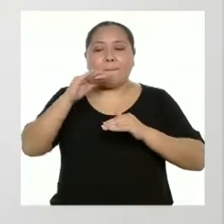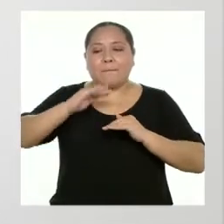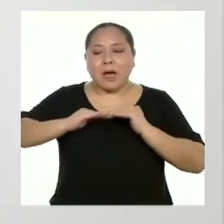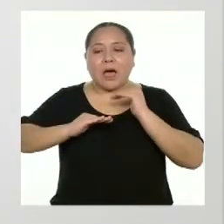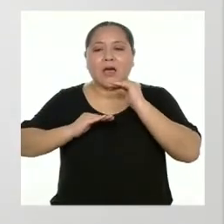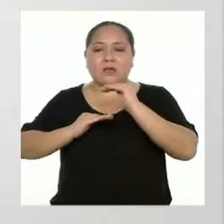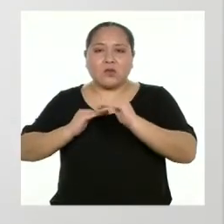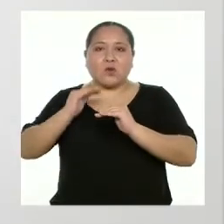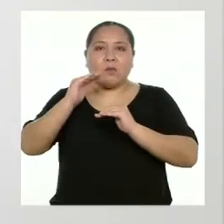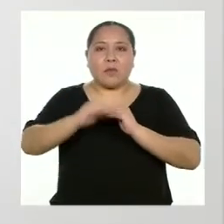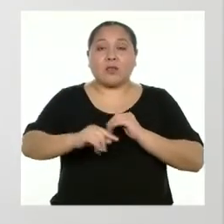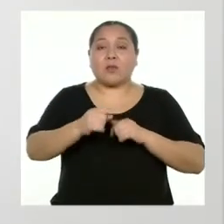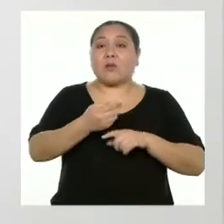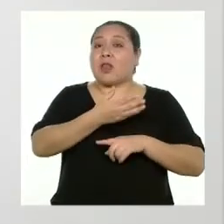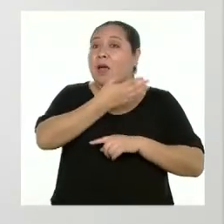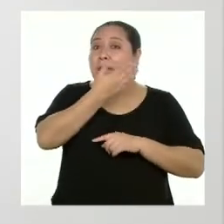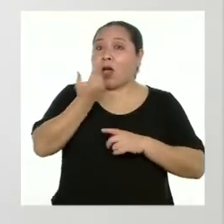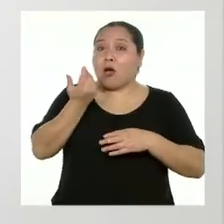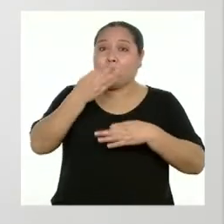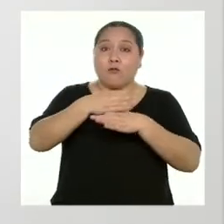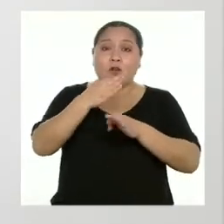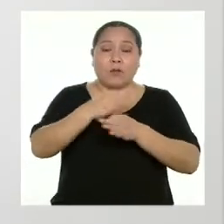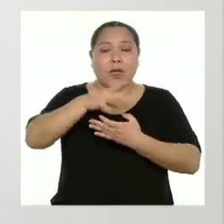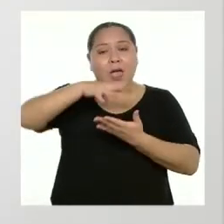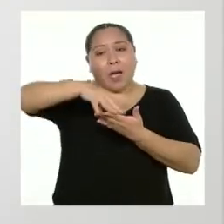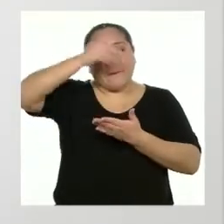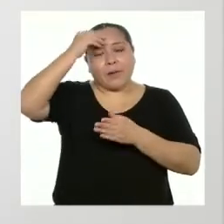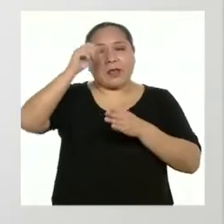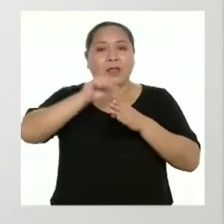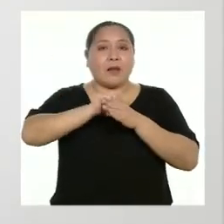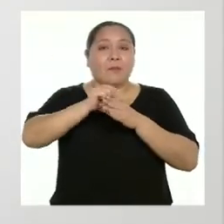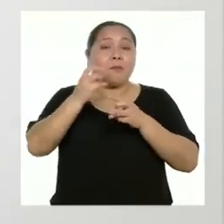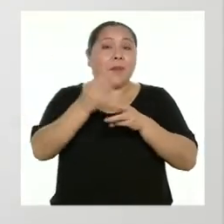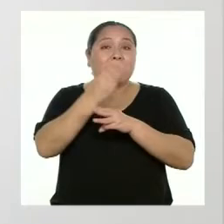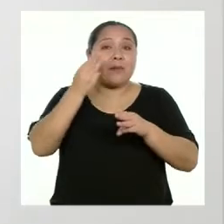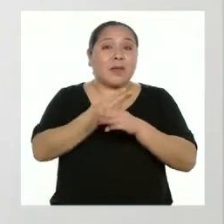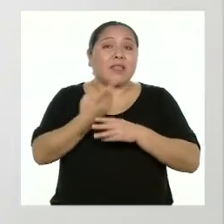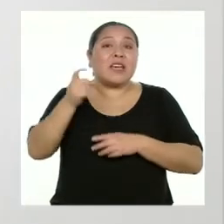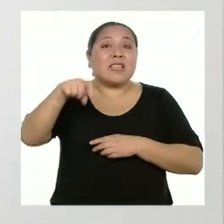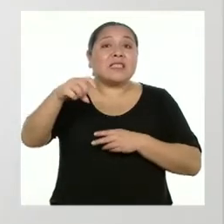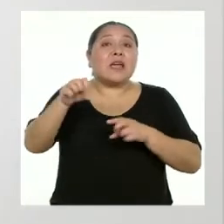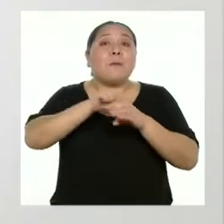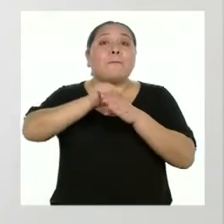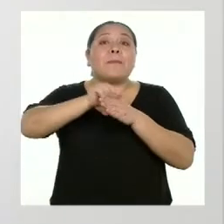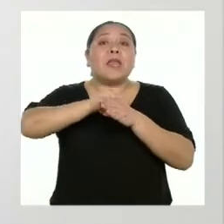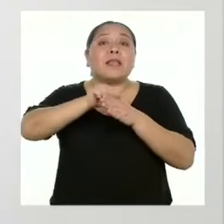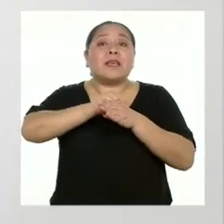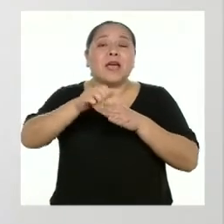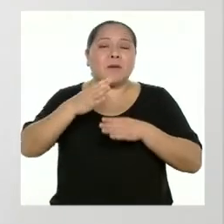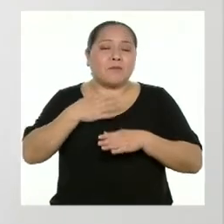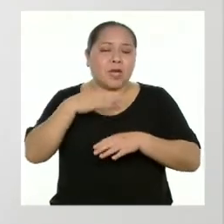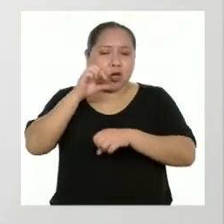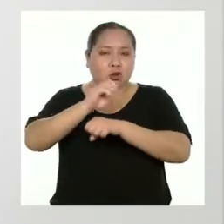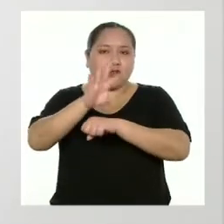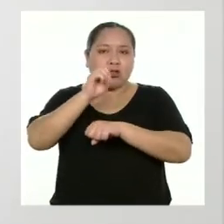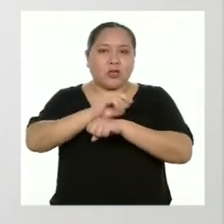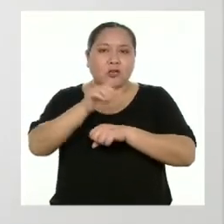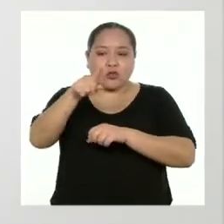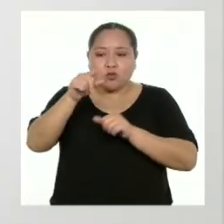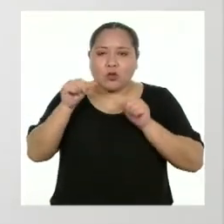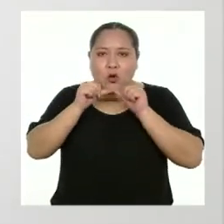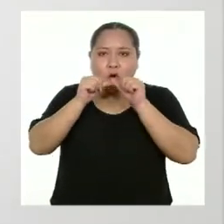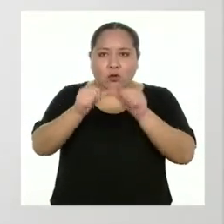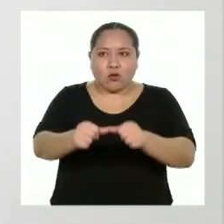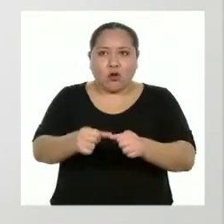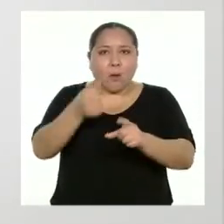paso a paso, pero la mejor forma de aprender matemática es practicándola. Entonces, mi recomendación es que continúen